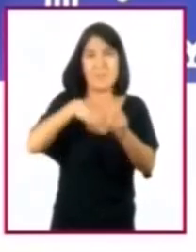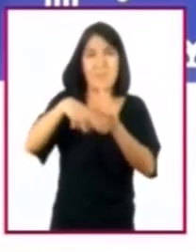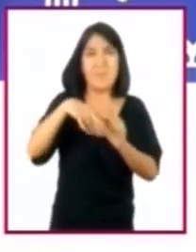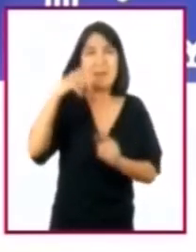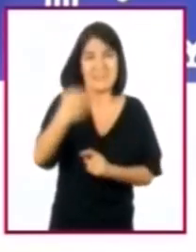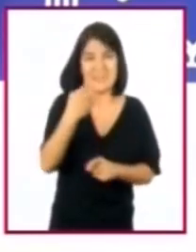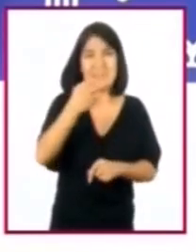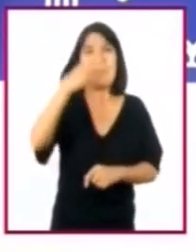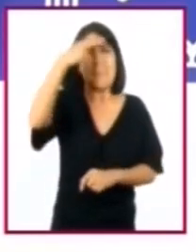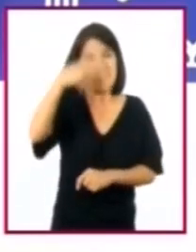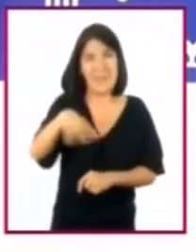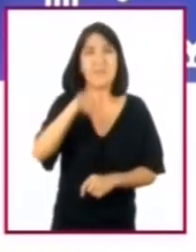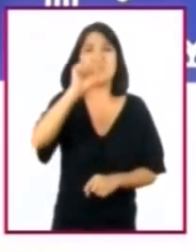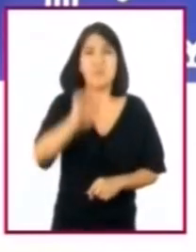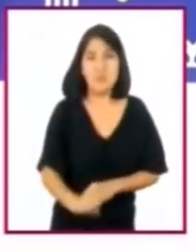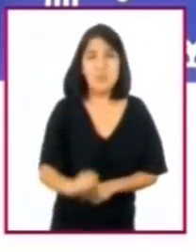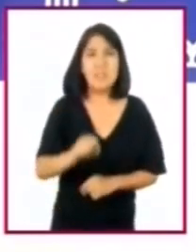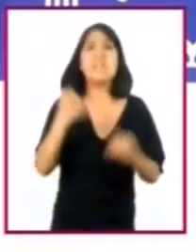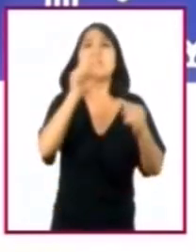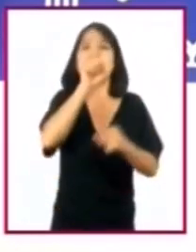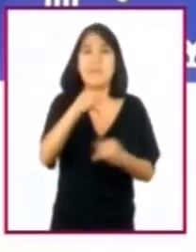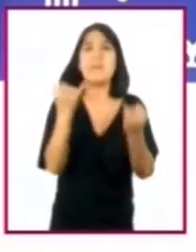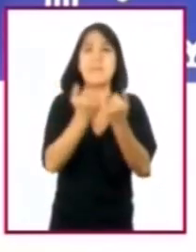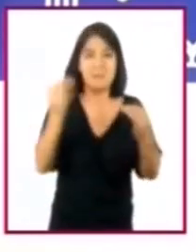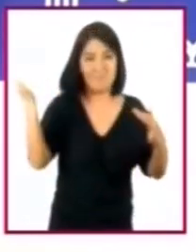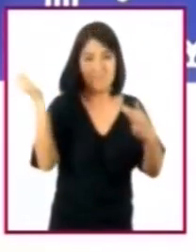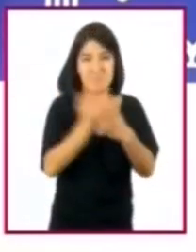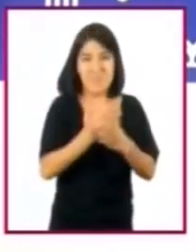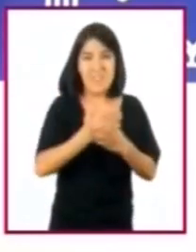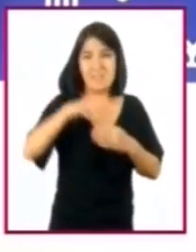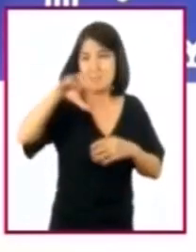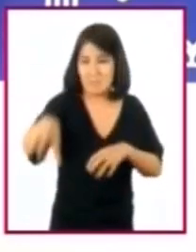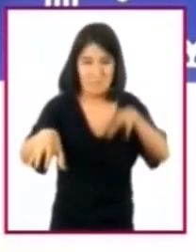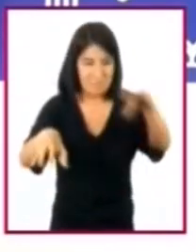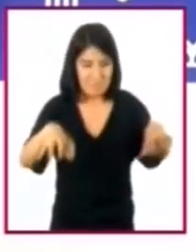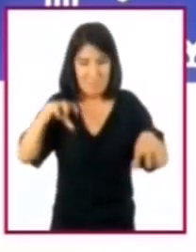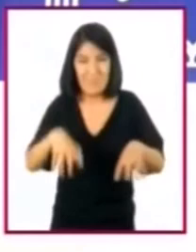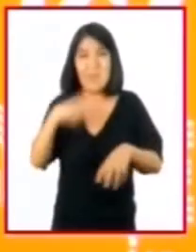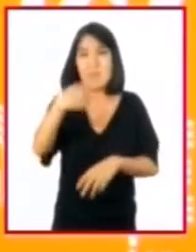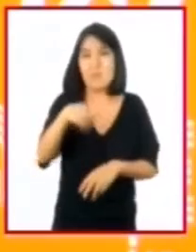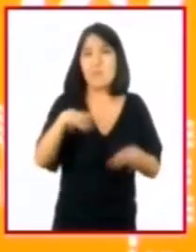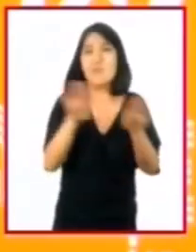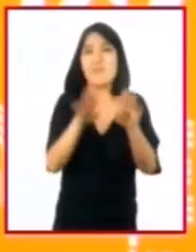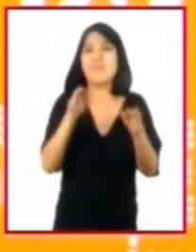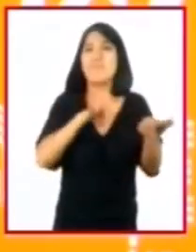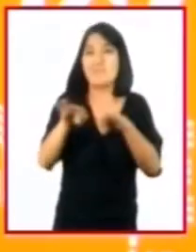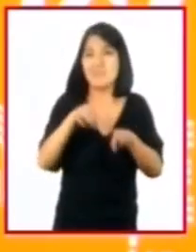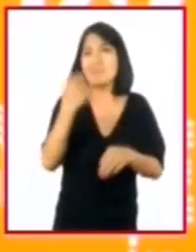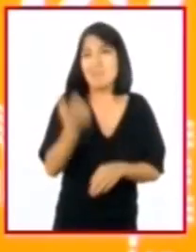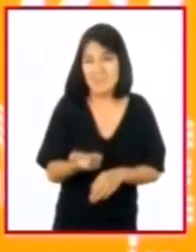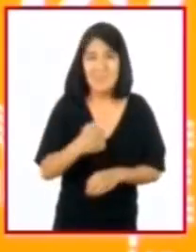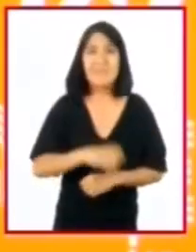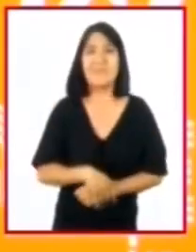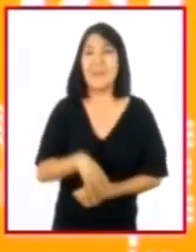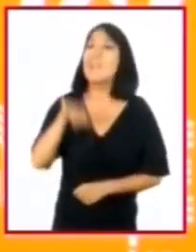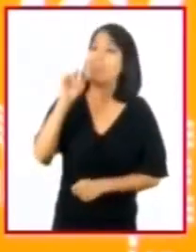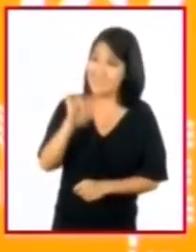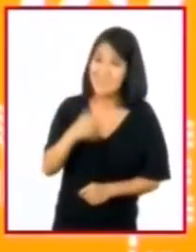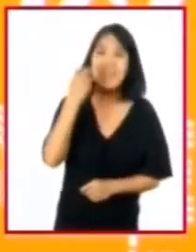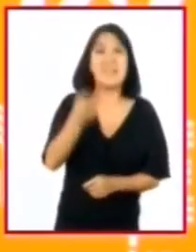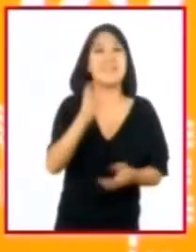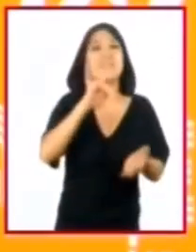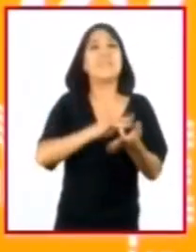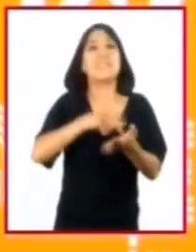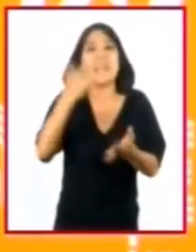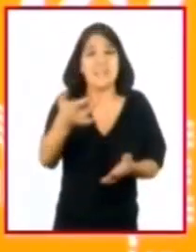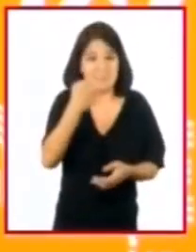también estaban divididas de acuerdo a sus actividades económicas. Pues sí, gracias a los